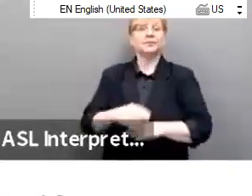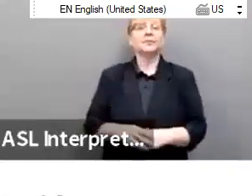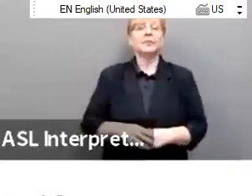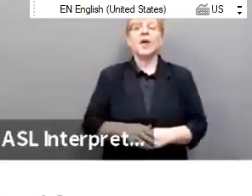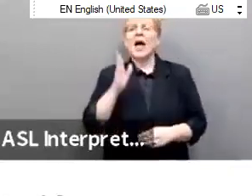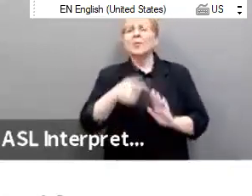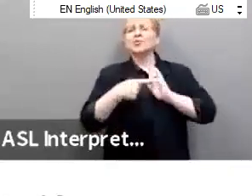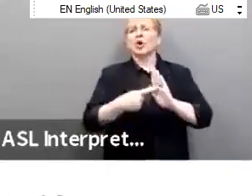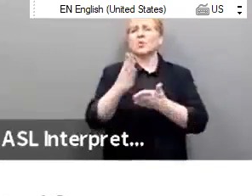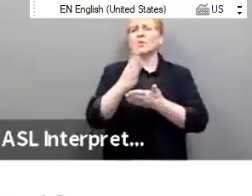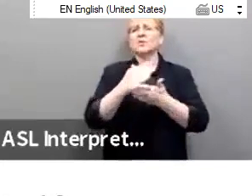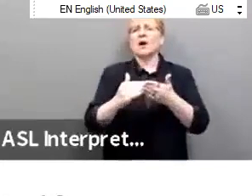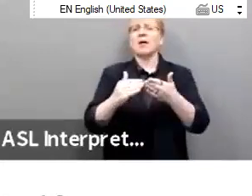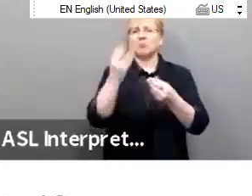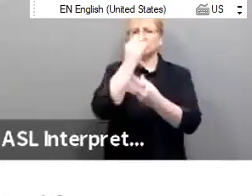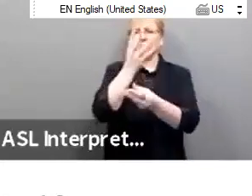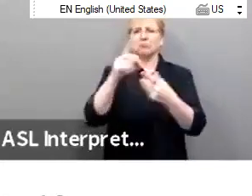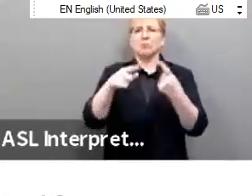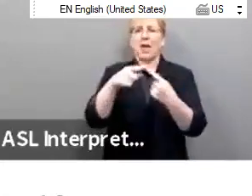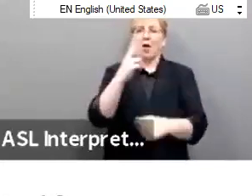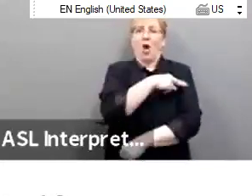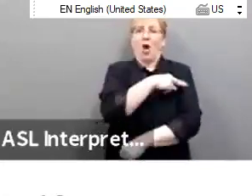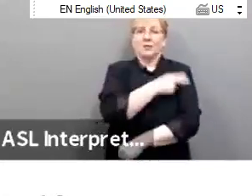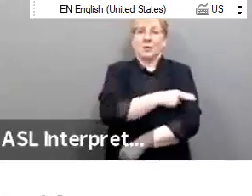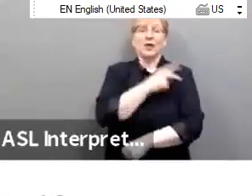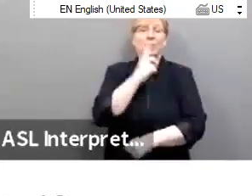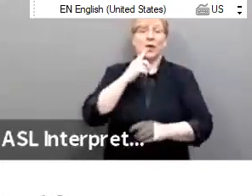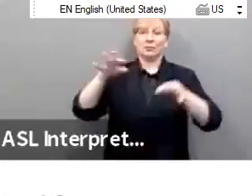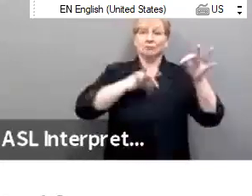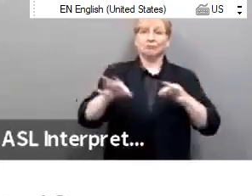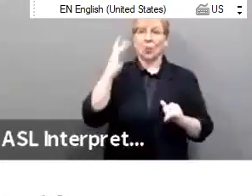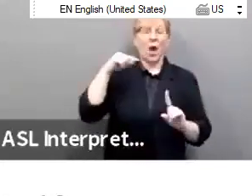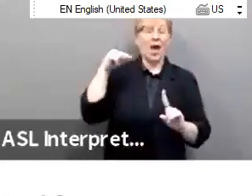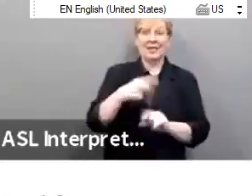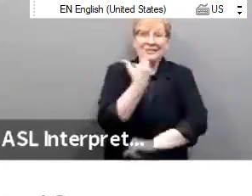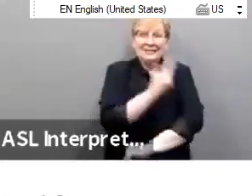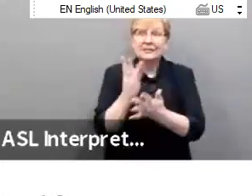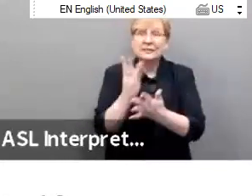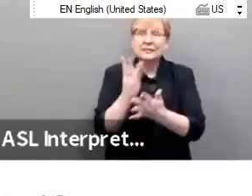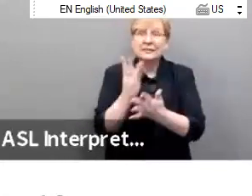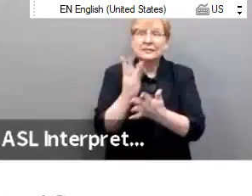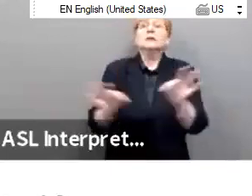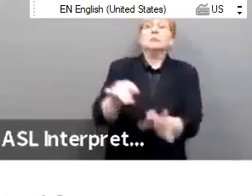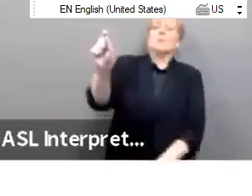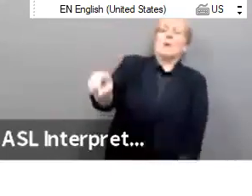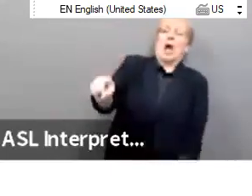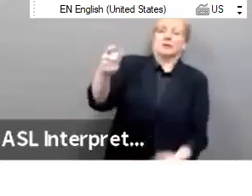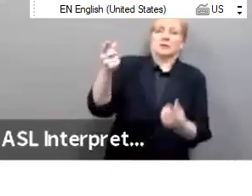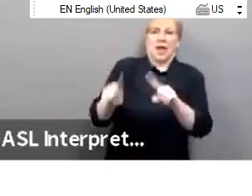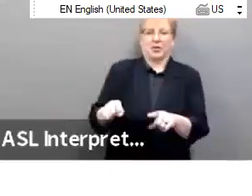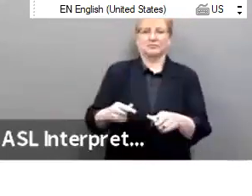pandemias y el hecho de que realmente vamos a tener una pandemia muy significativa entre los no vacunados. Ya hemos